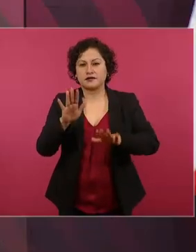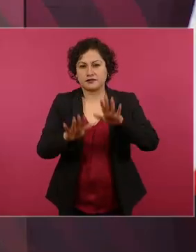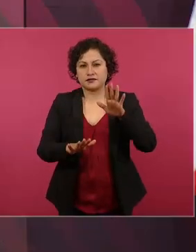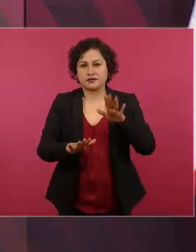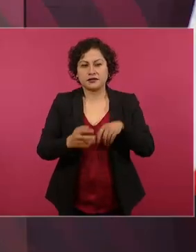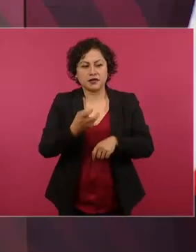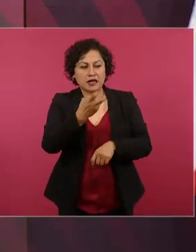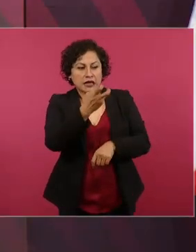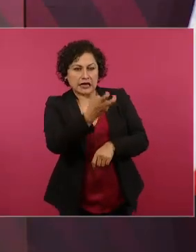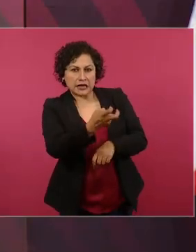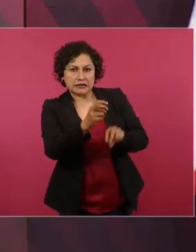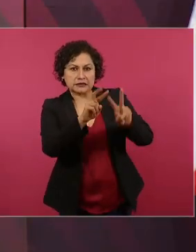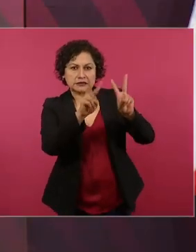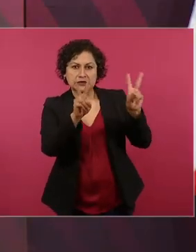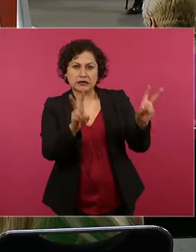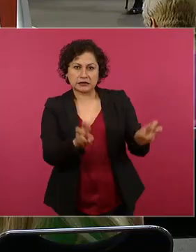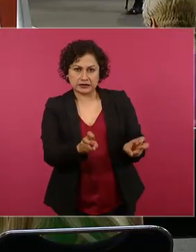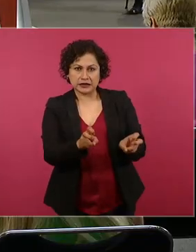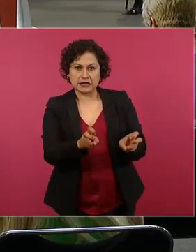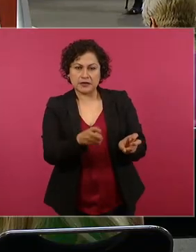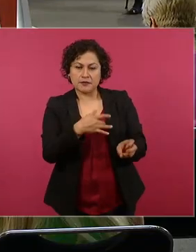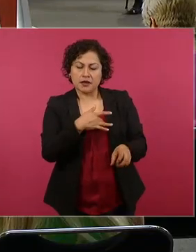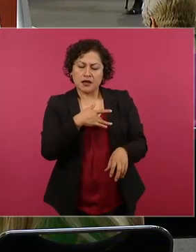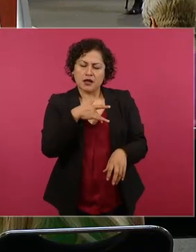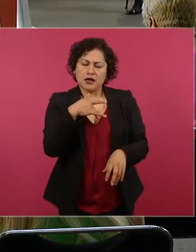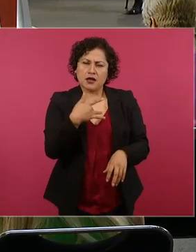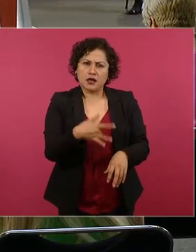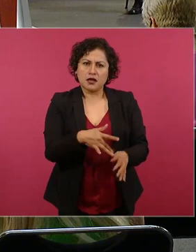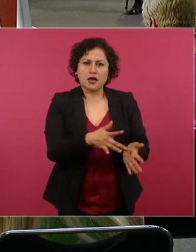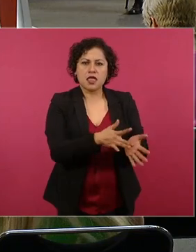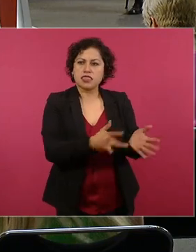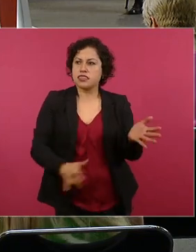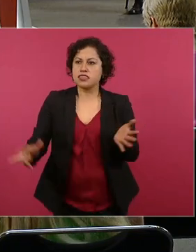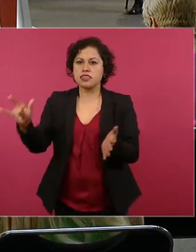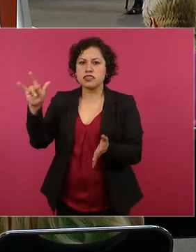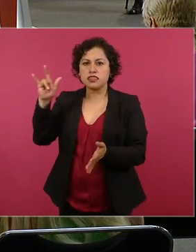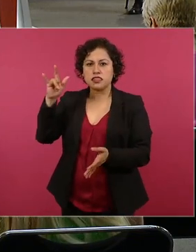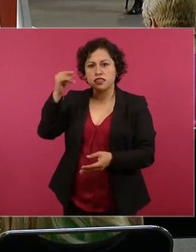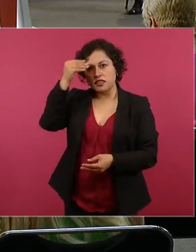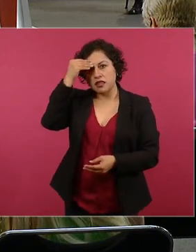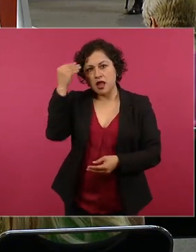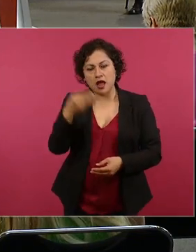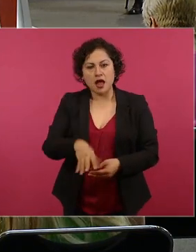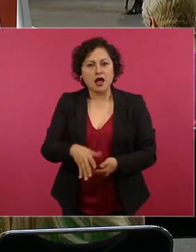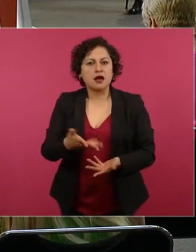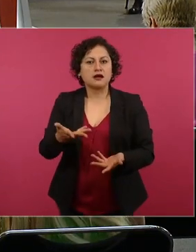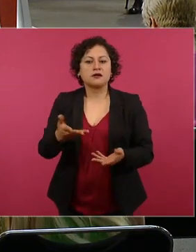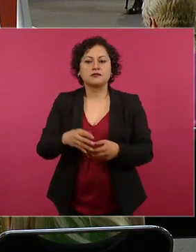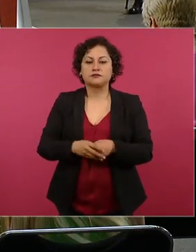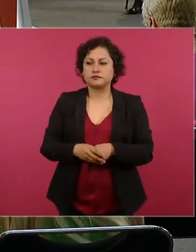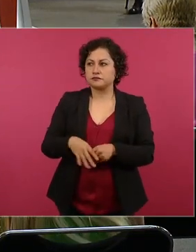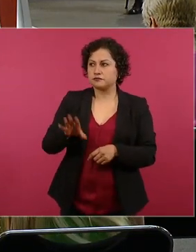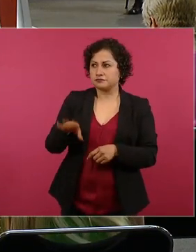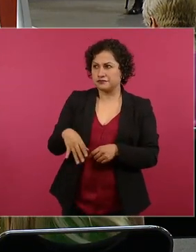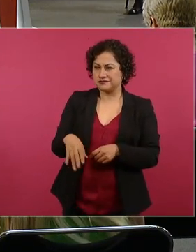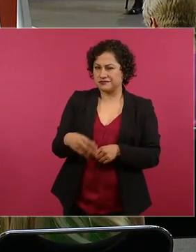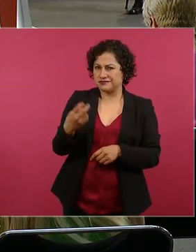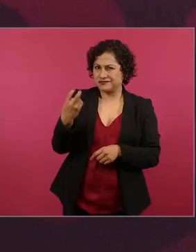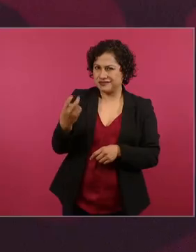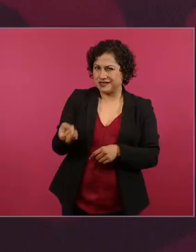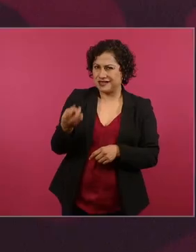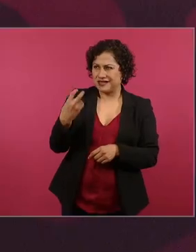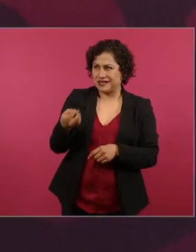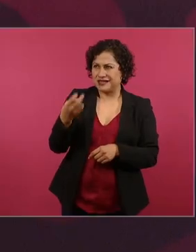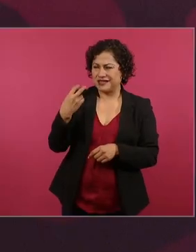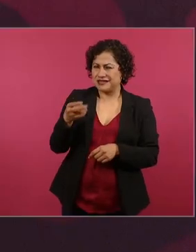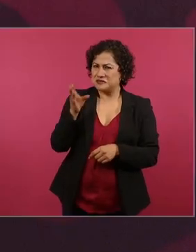con el dolor. Eso es una ruindad, ¿no, señor? Humano. Es una ruindad eso, ¿no? ¿Eh? Es una ruindad mezclar. Pues